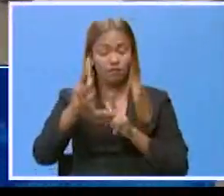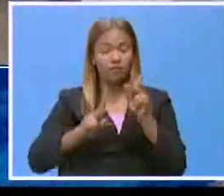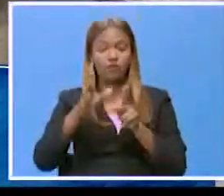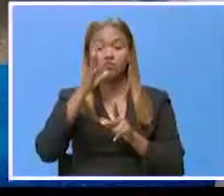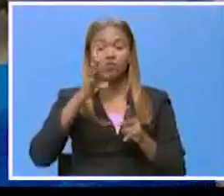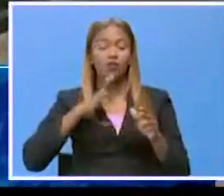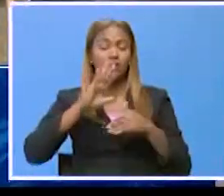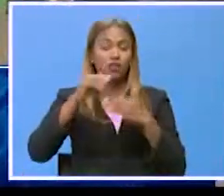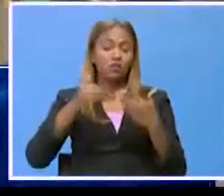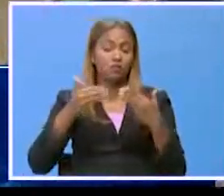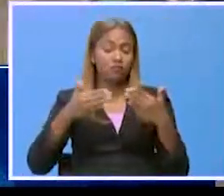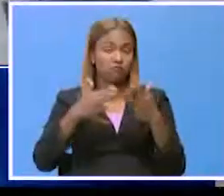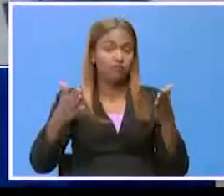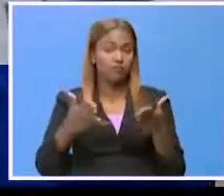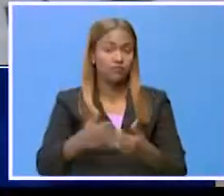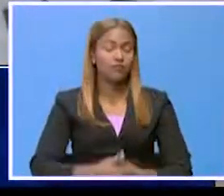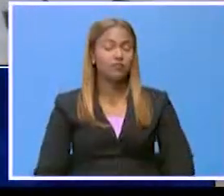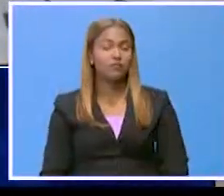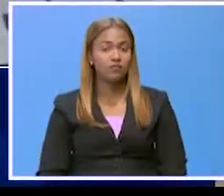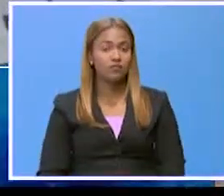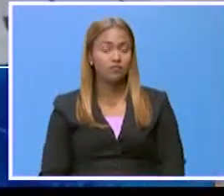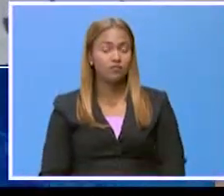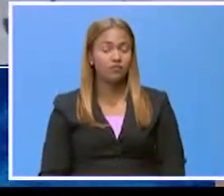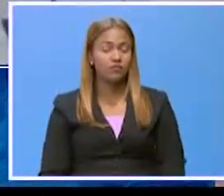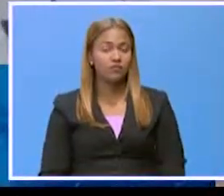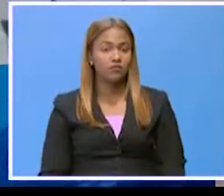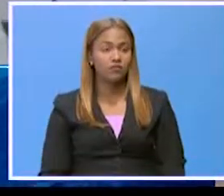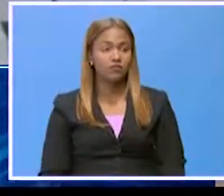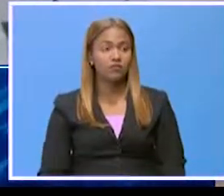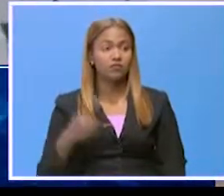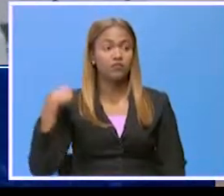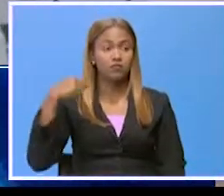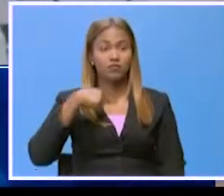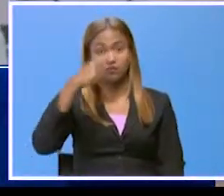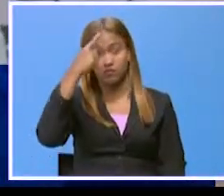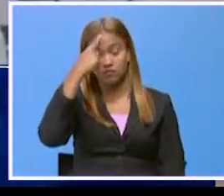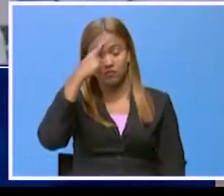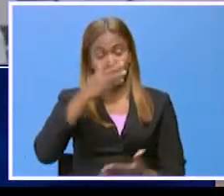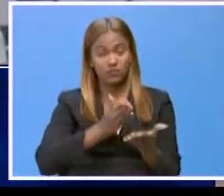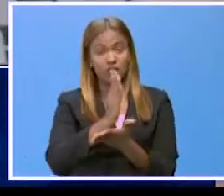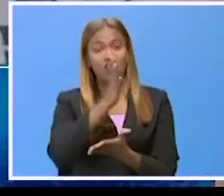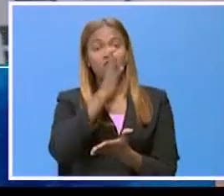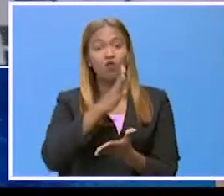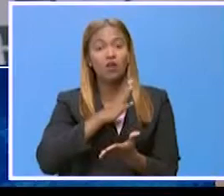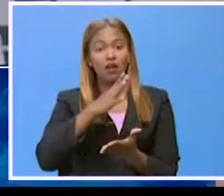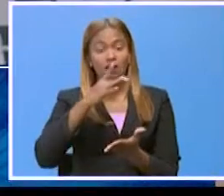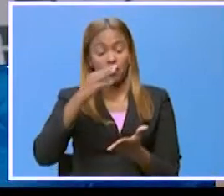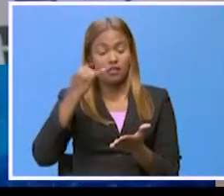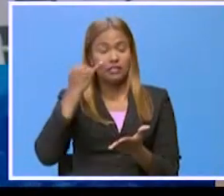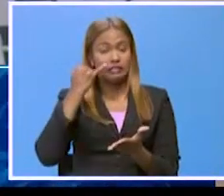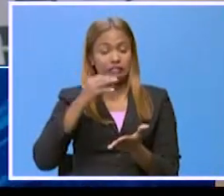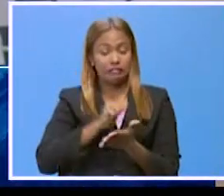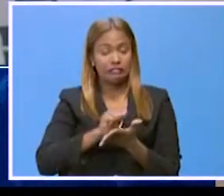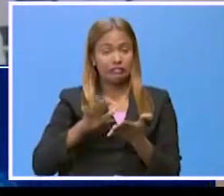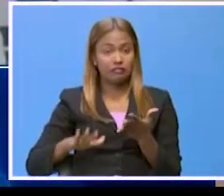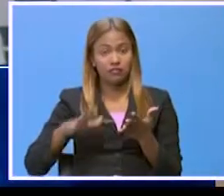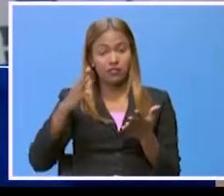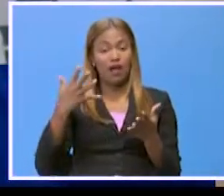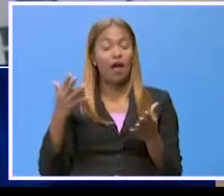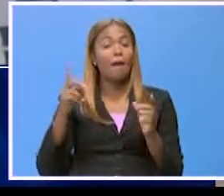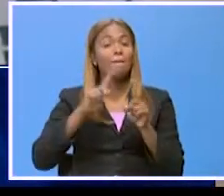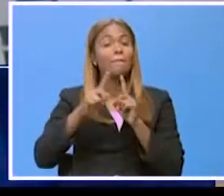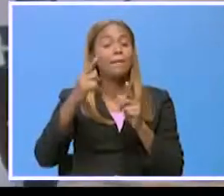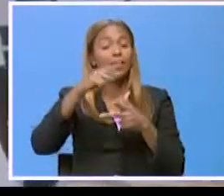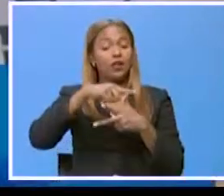en su conjunto no entendemos que el derecho de las mujeres a la interrupción del embarazo en las tres causales